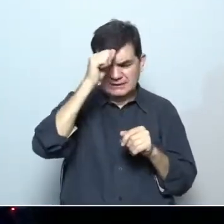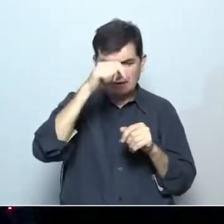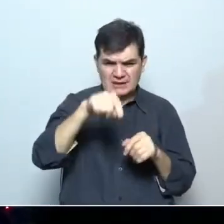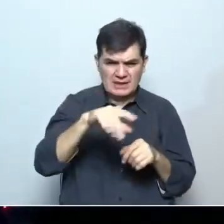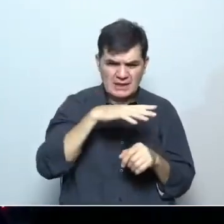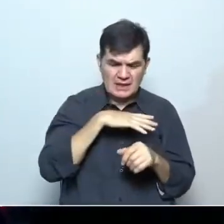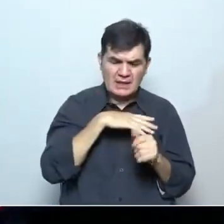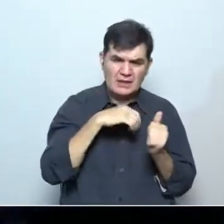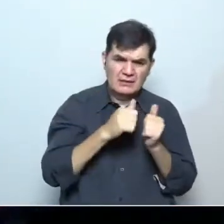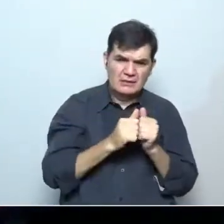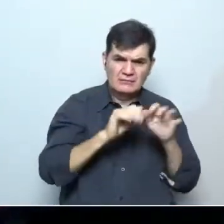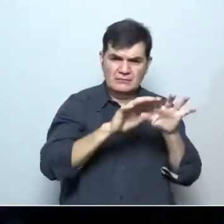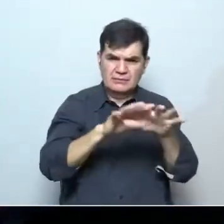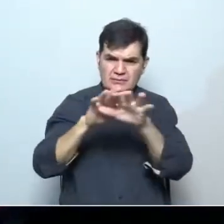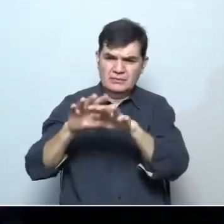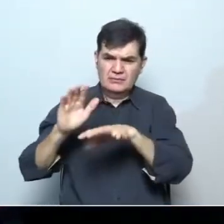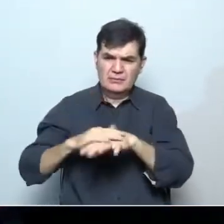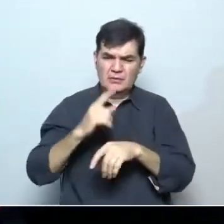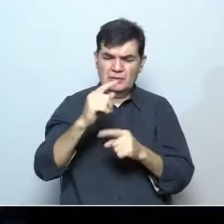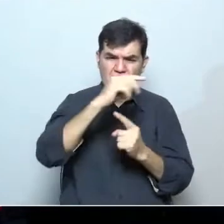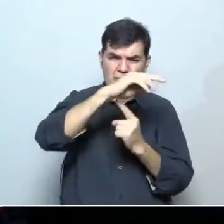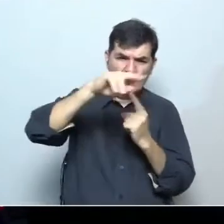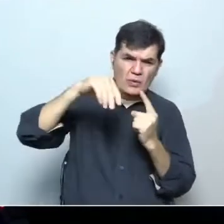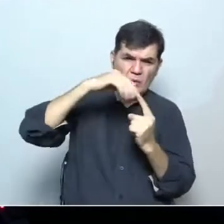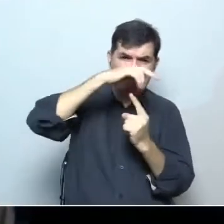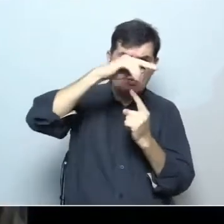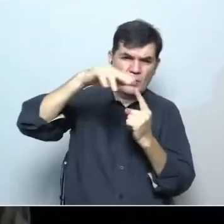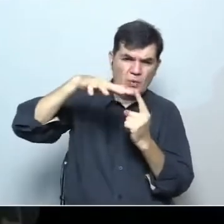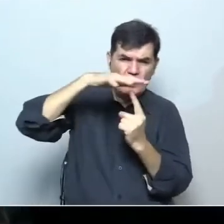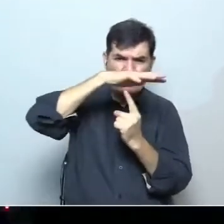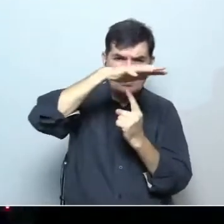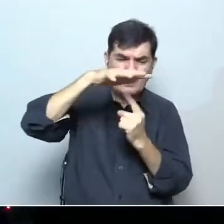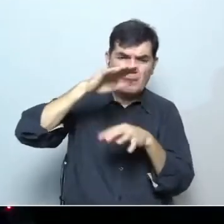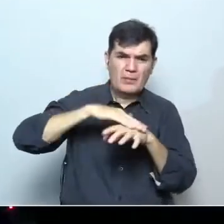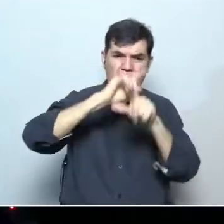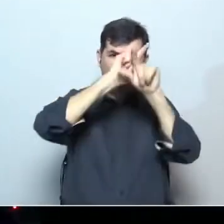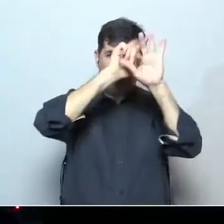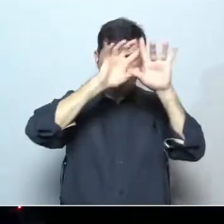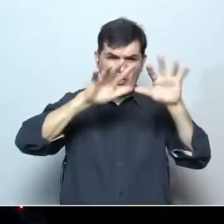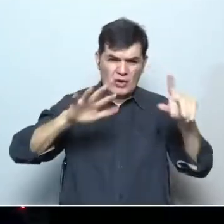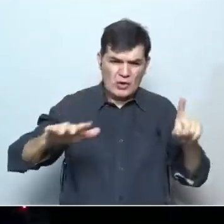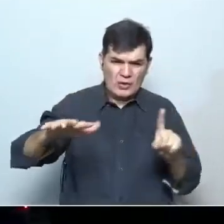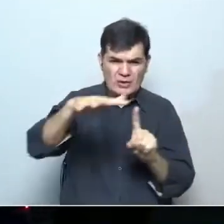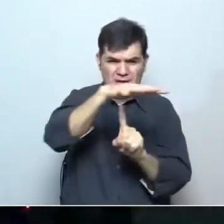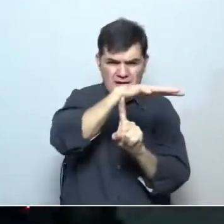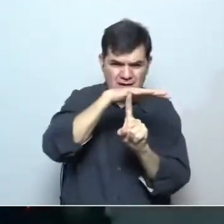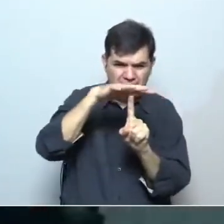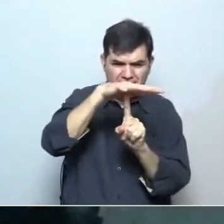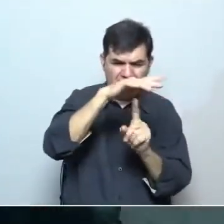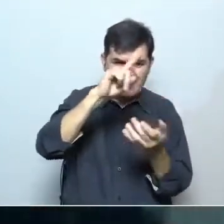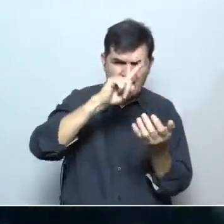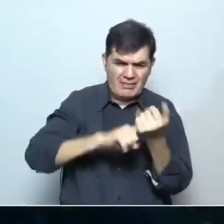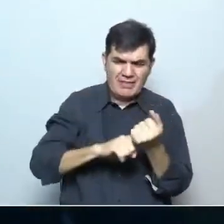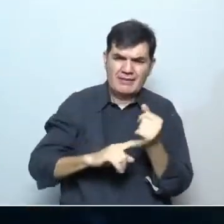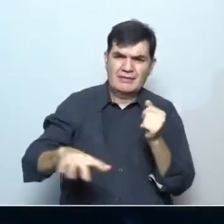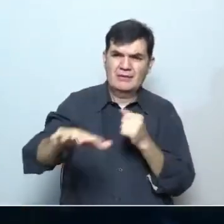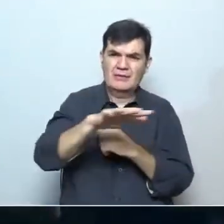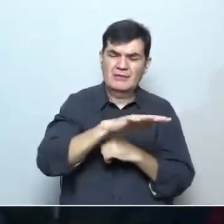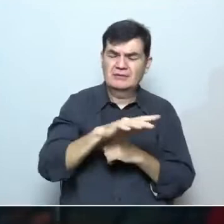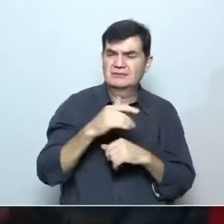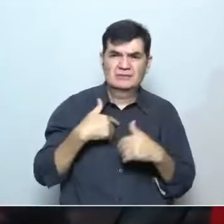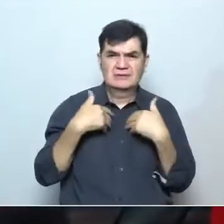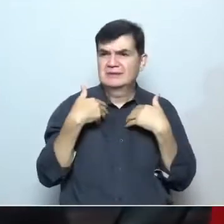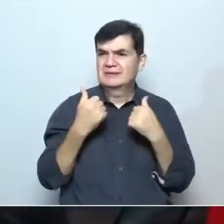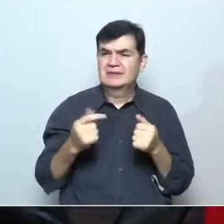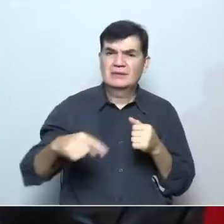para ministrar por causa de la nube, porque la gloria de Jehová había llenado la casa de Dios. Yo no entiendo a